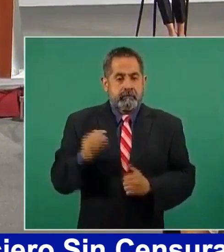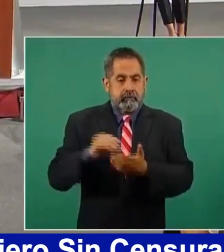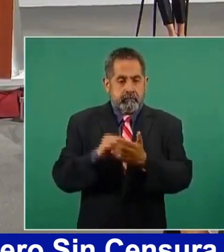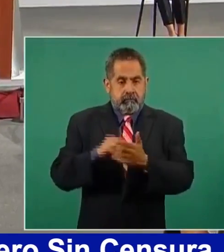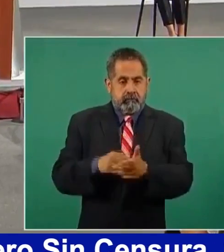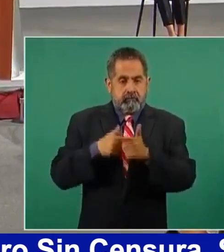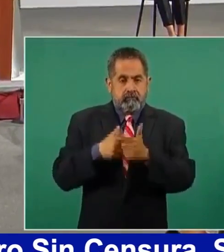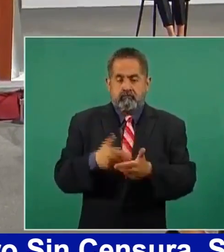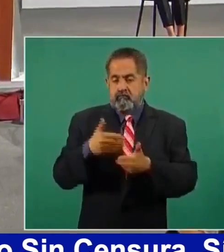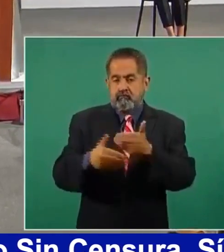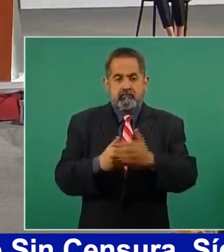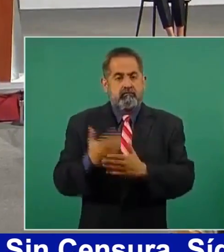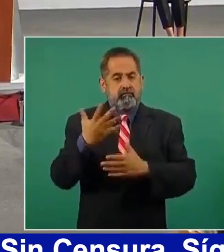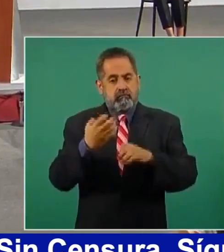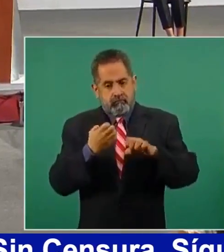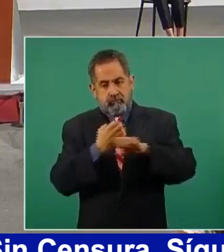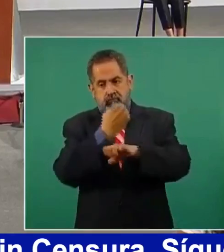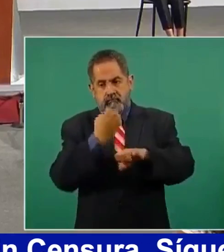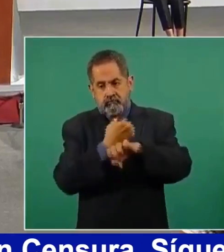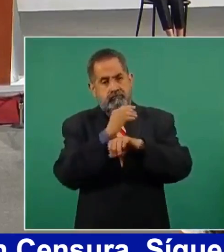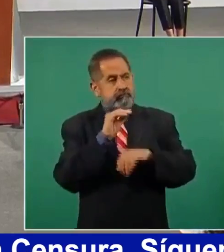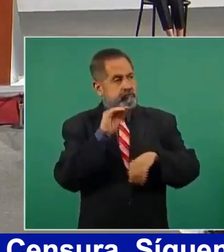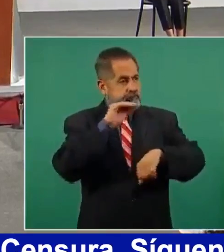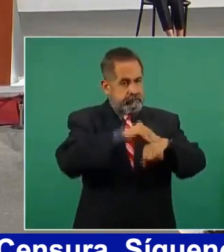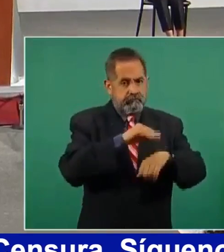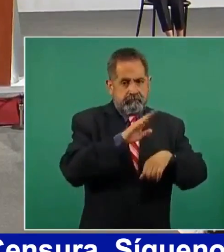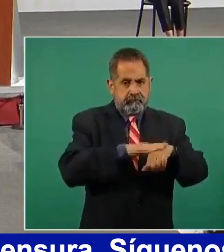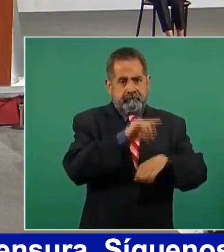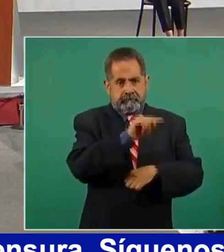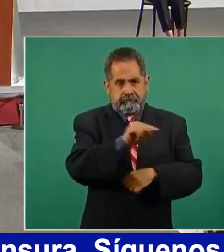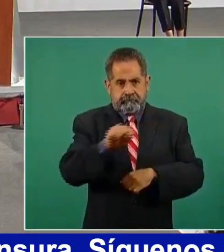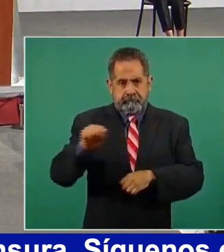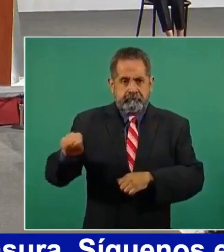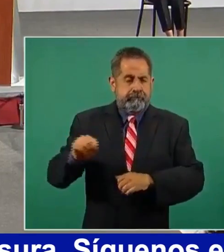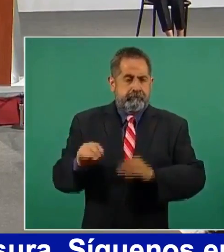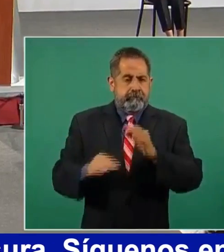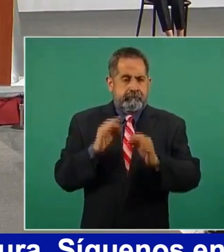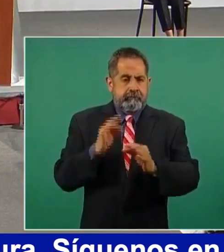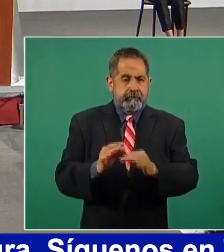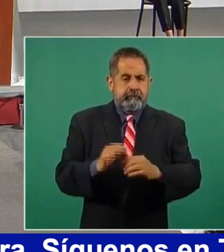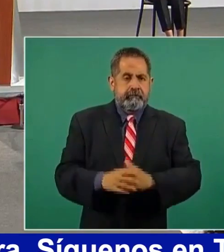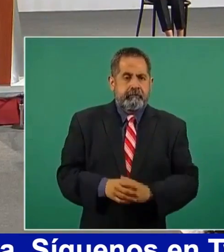continuamos con otros 5 estados vacunando para maestros.